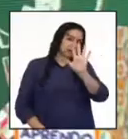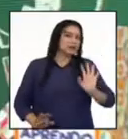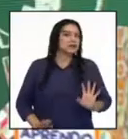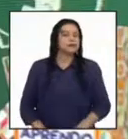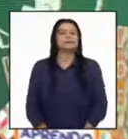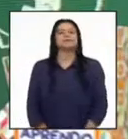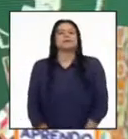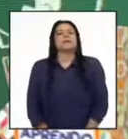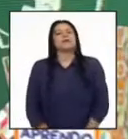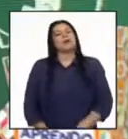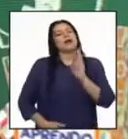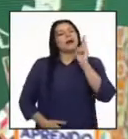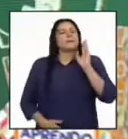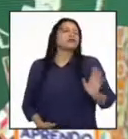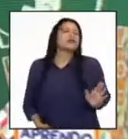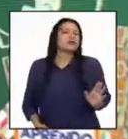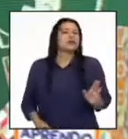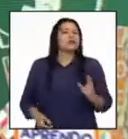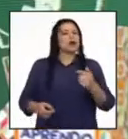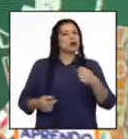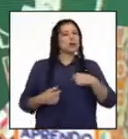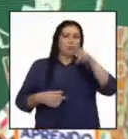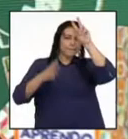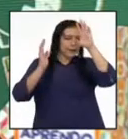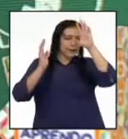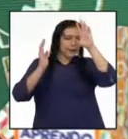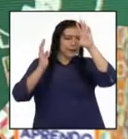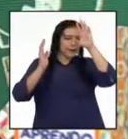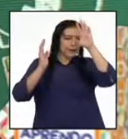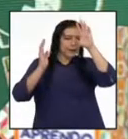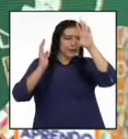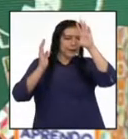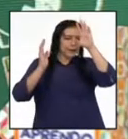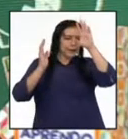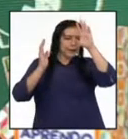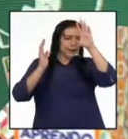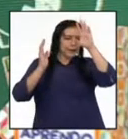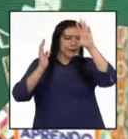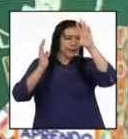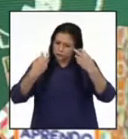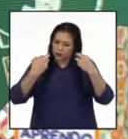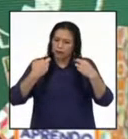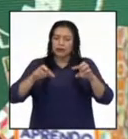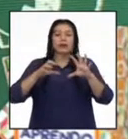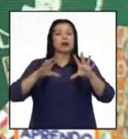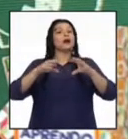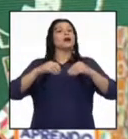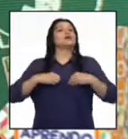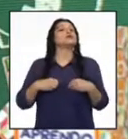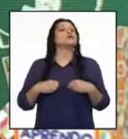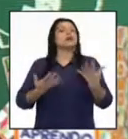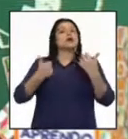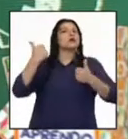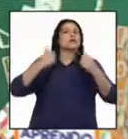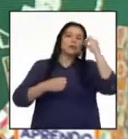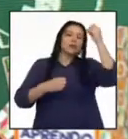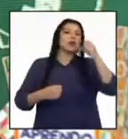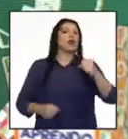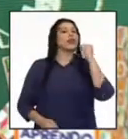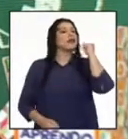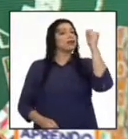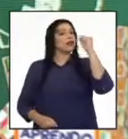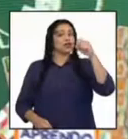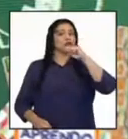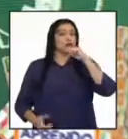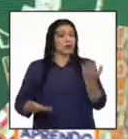1955. Profesora, como ciudadanas y ciudadanos, ello nos permitirá también asumir una posición sobre los derechos que tenemos las